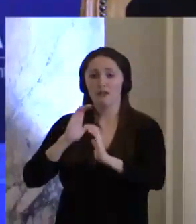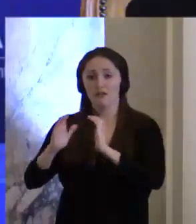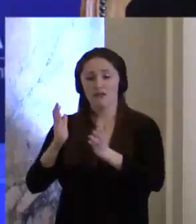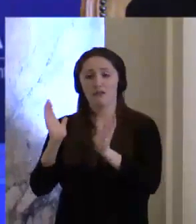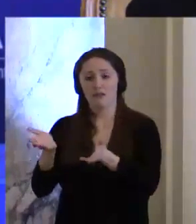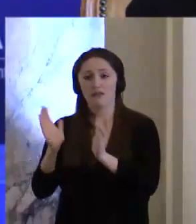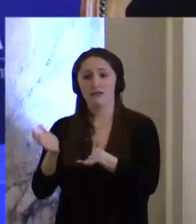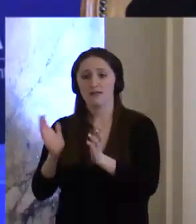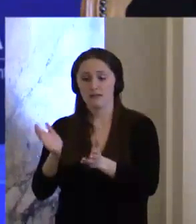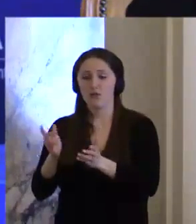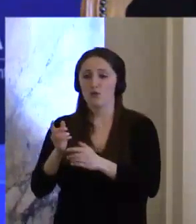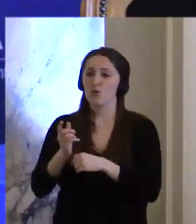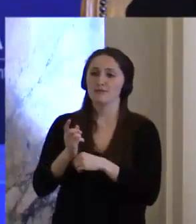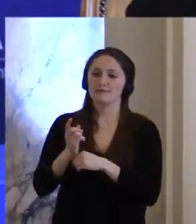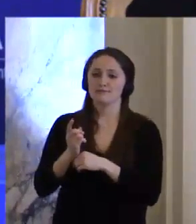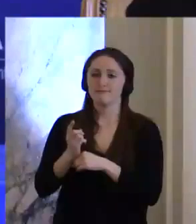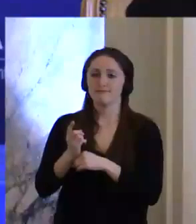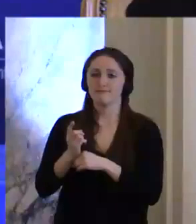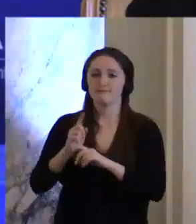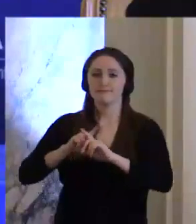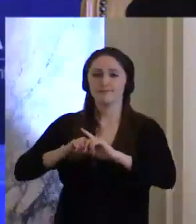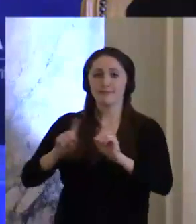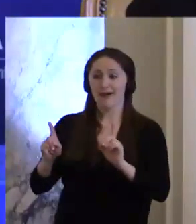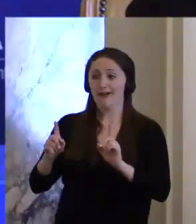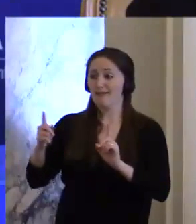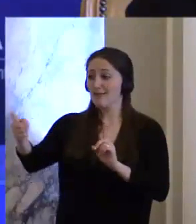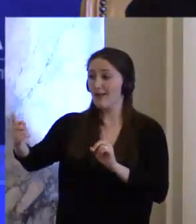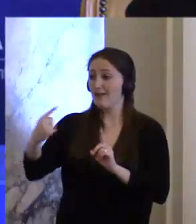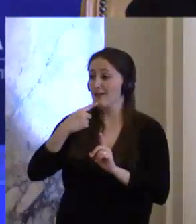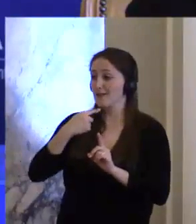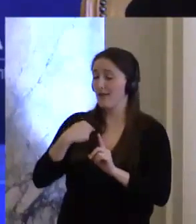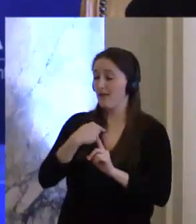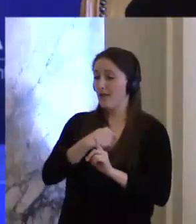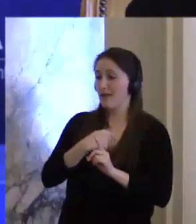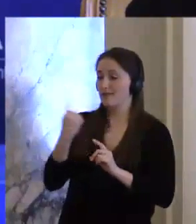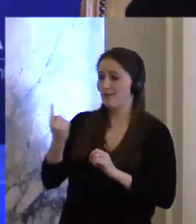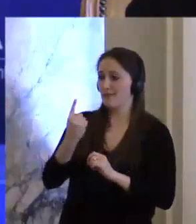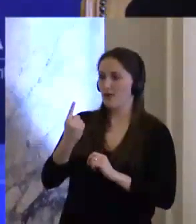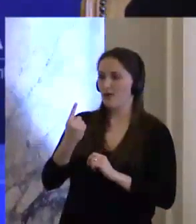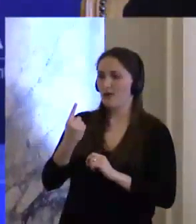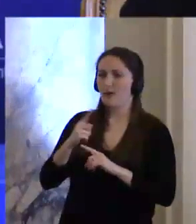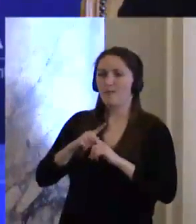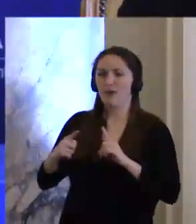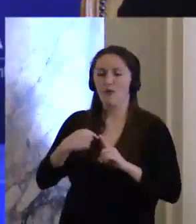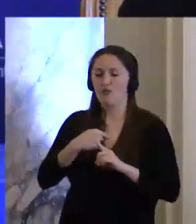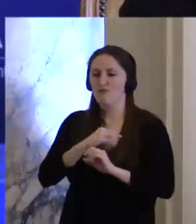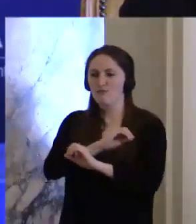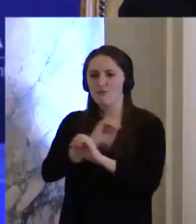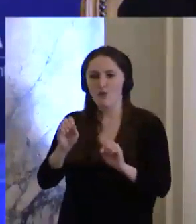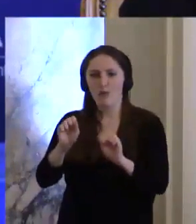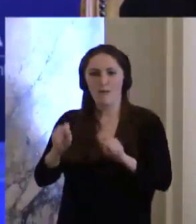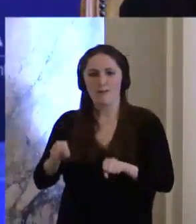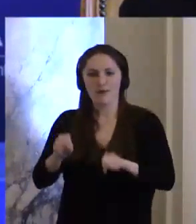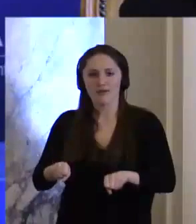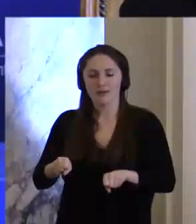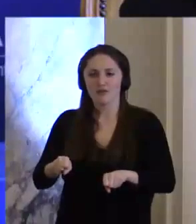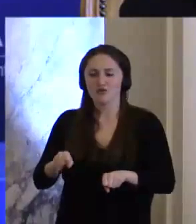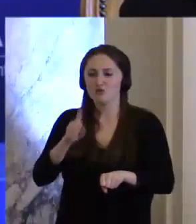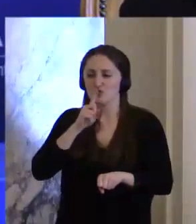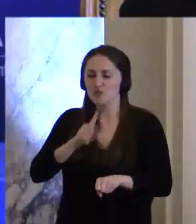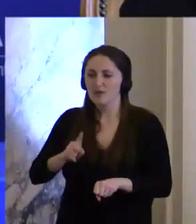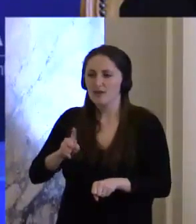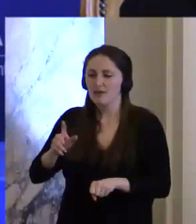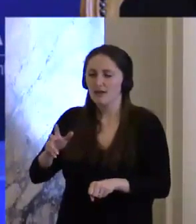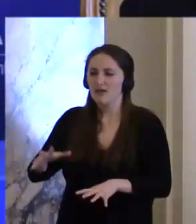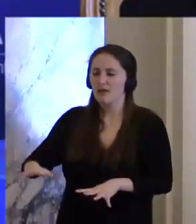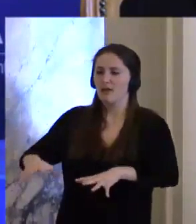la capacidad ni los mecanismos como institución para absorber esas ideas que nos trae la